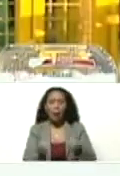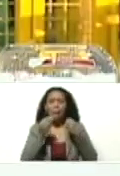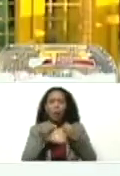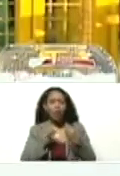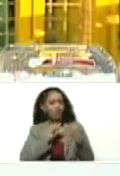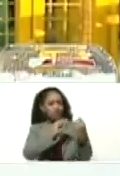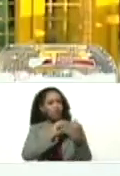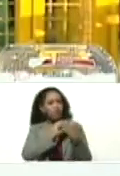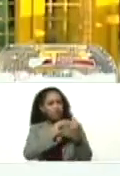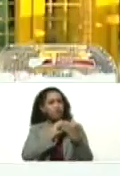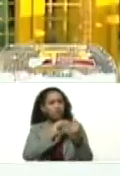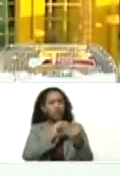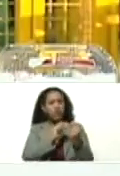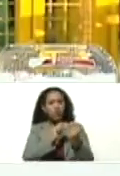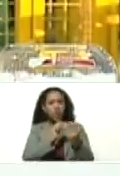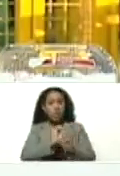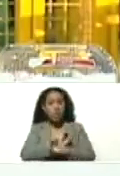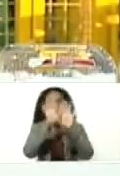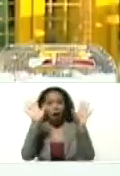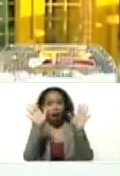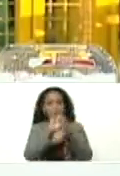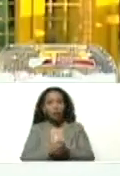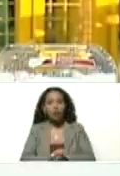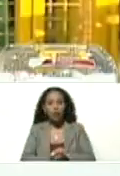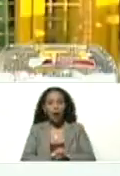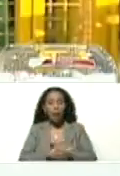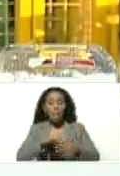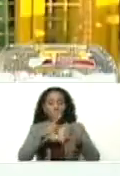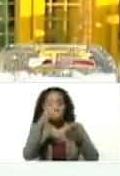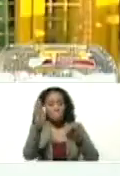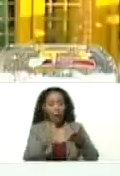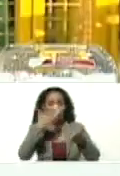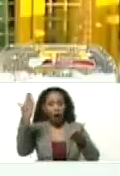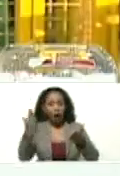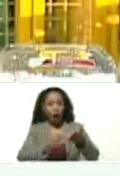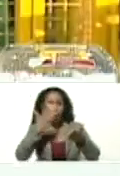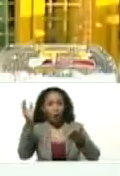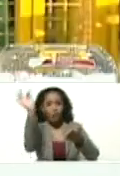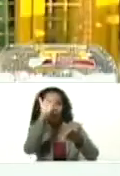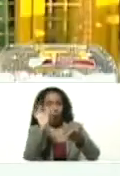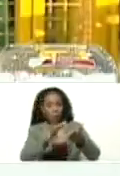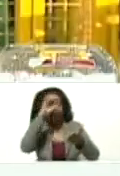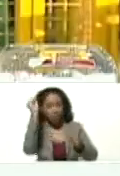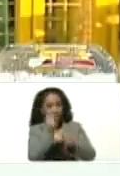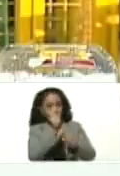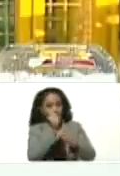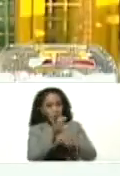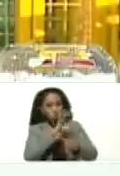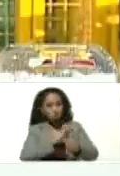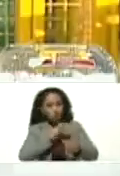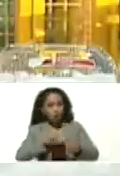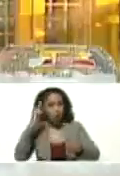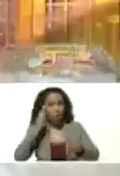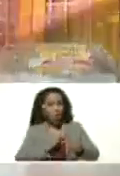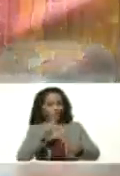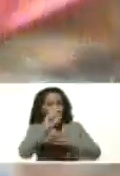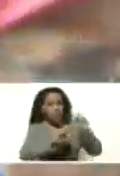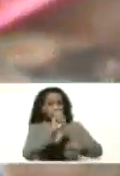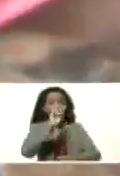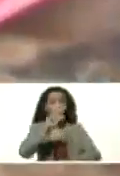discutir y definir el manual del modelo de gestión socialista bolivariano del siglo